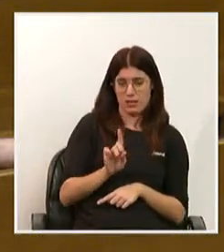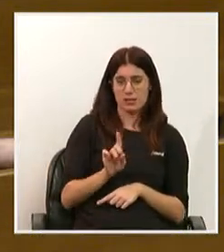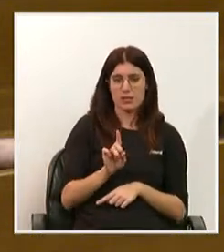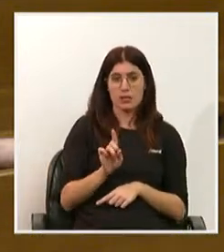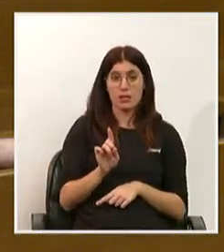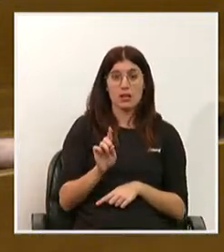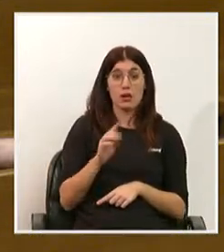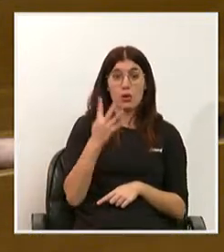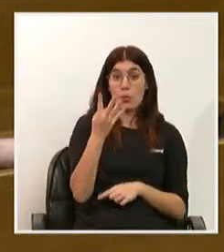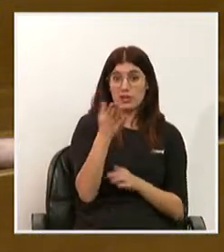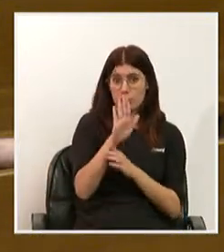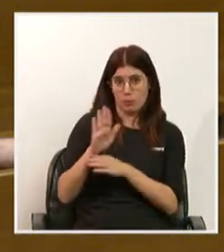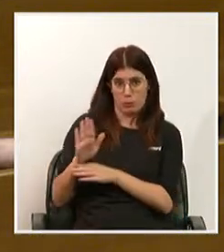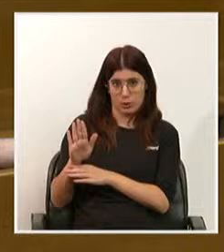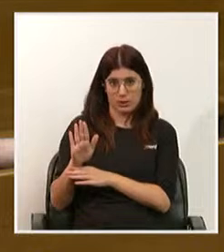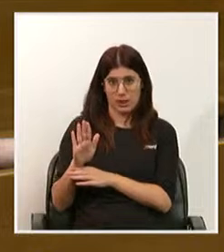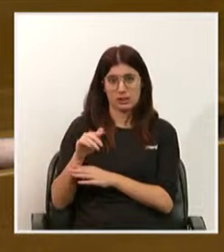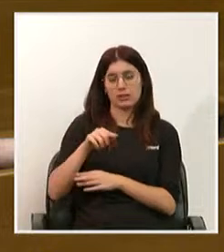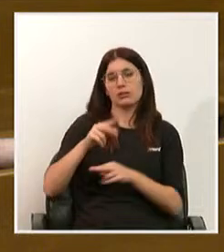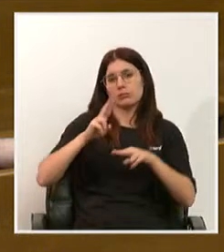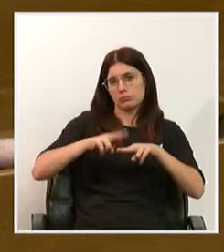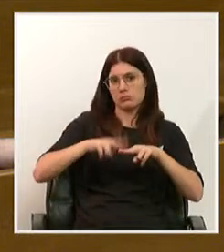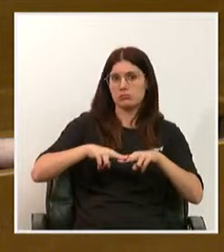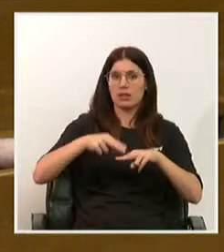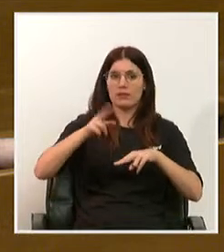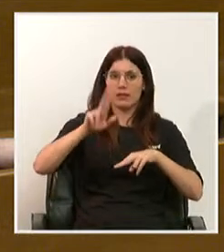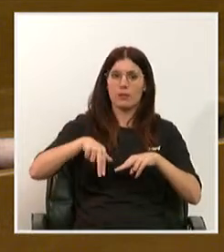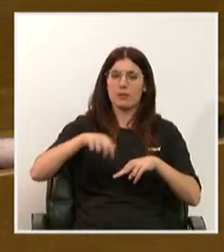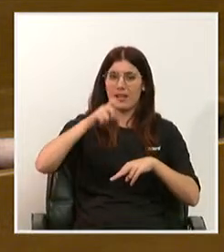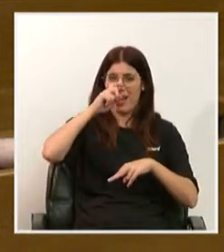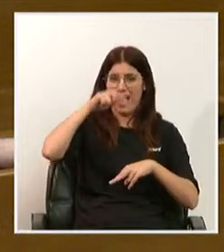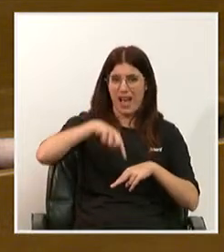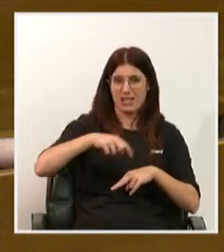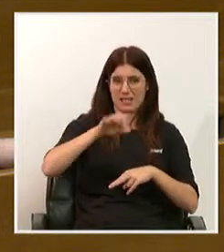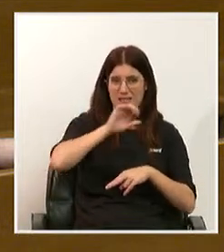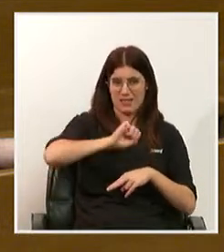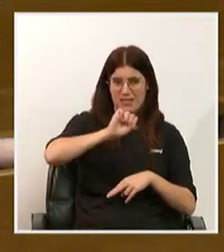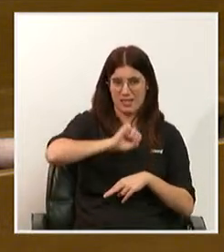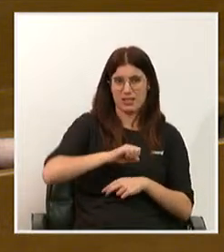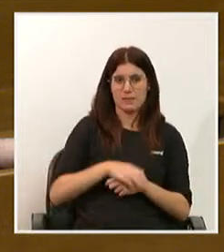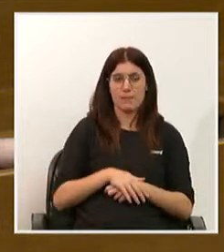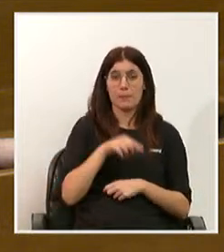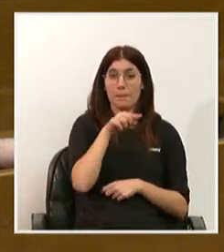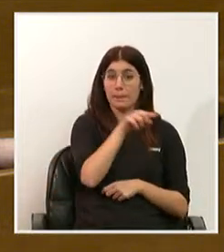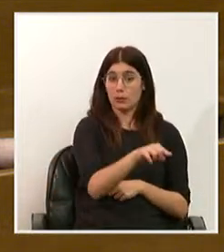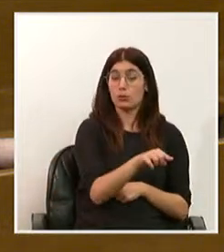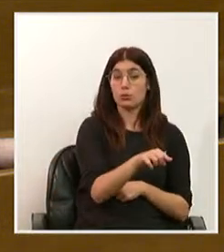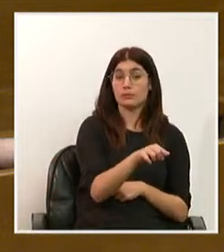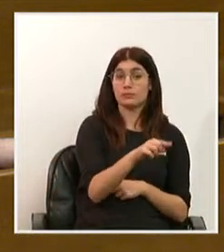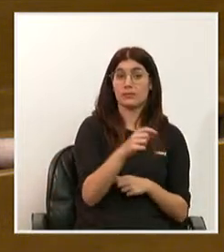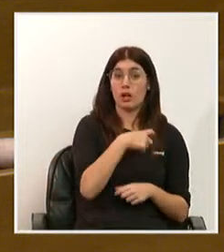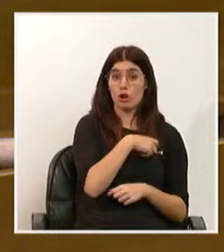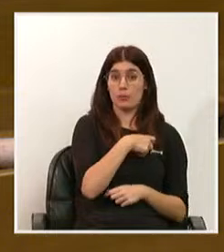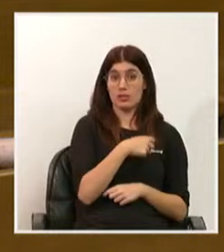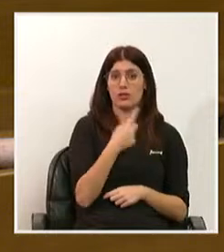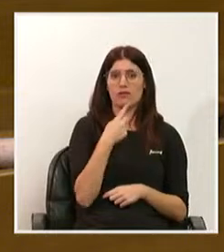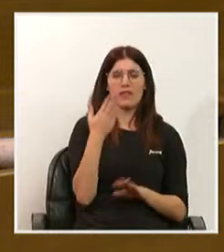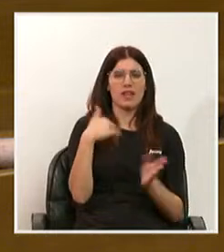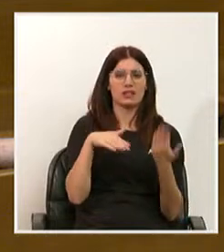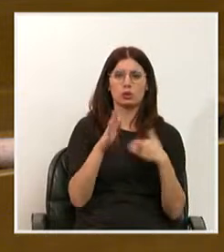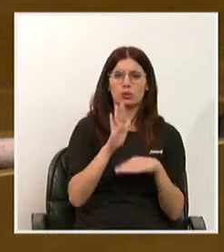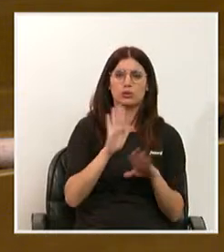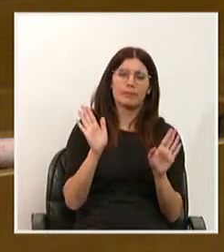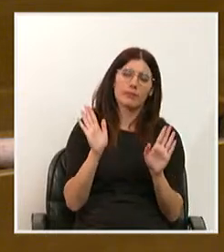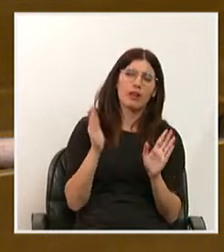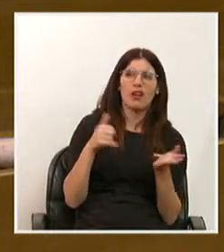prop dier conar est vedes en la comisión van ficar la excusa que